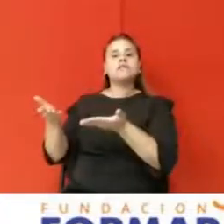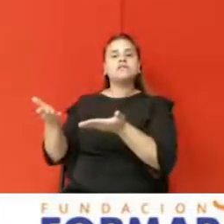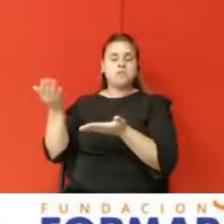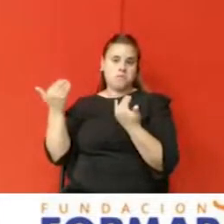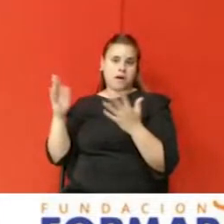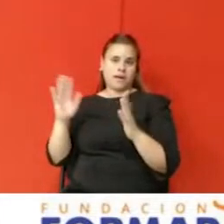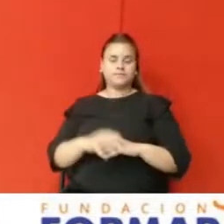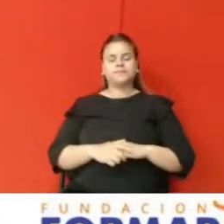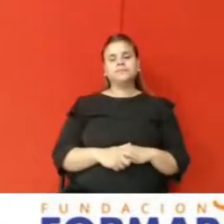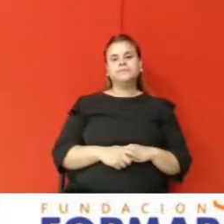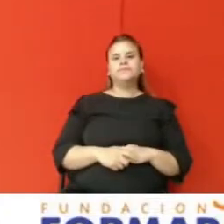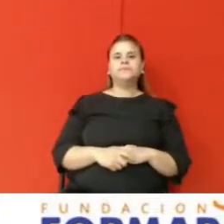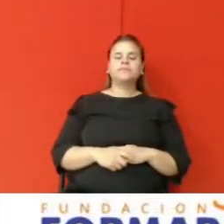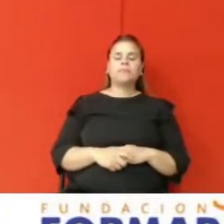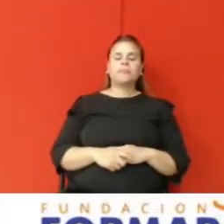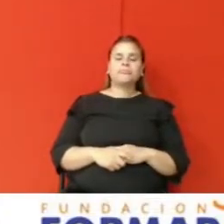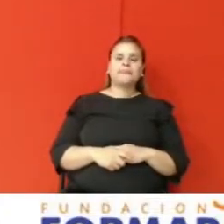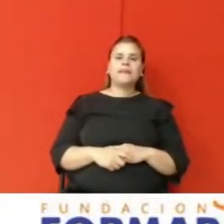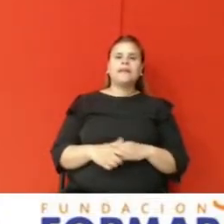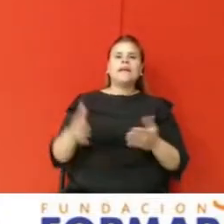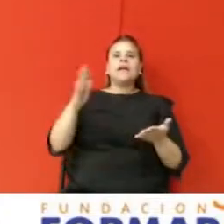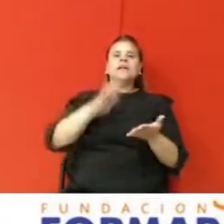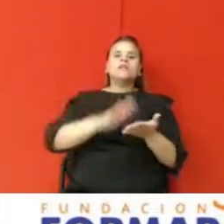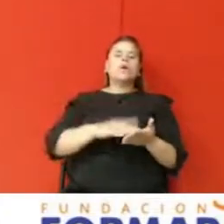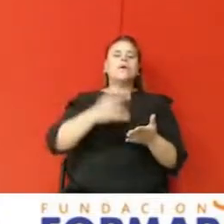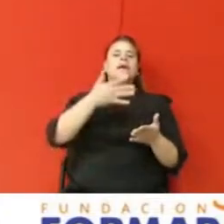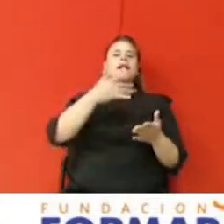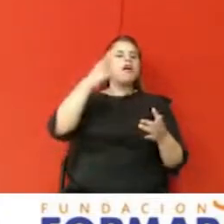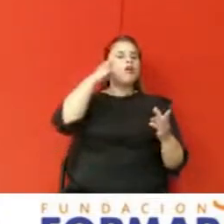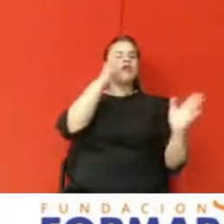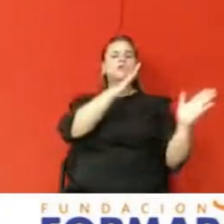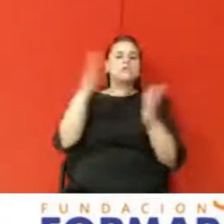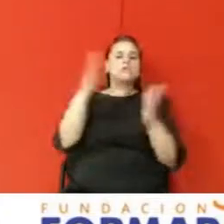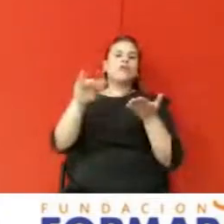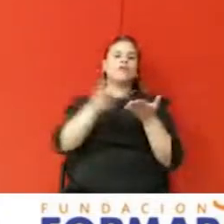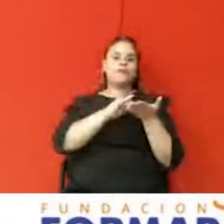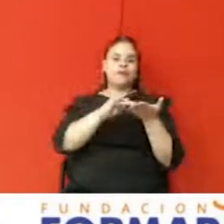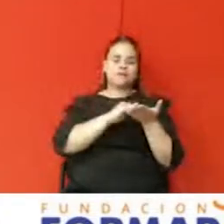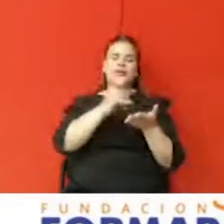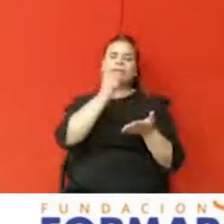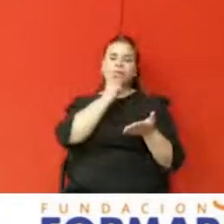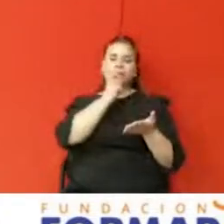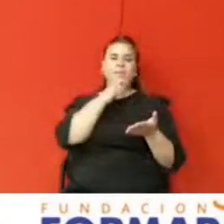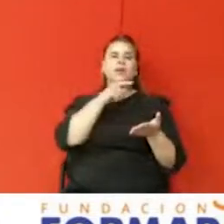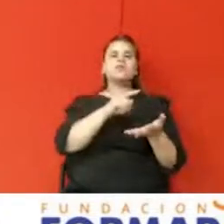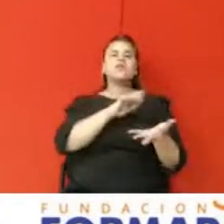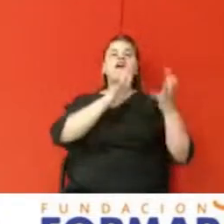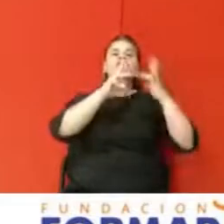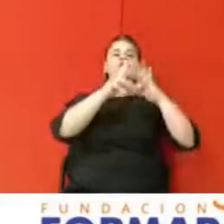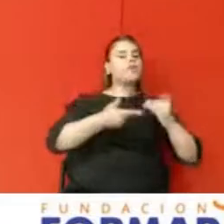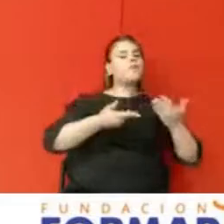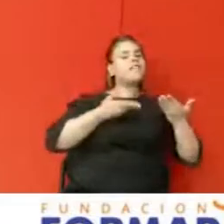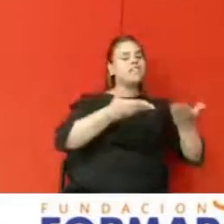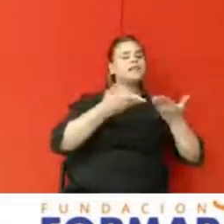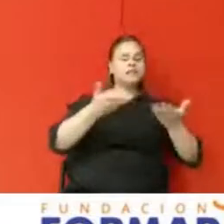intensivo. Con respecto a algunos conceptos básicos, podemos decir que es una estrategia de atención extrahospitalaria,